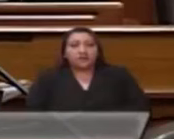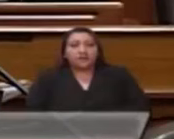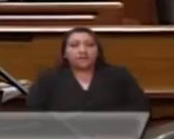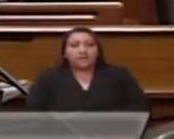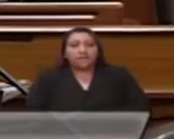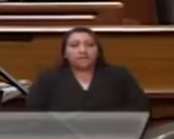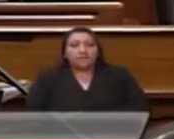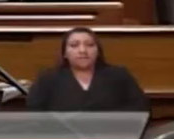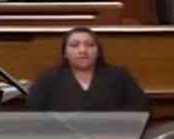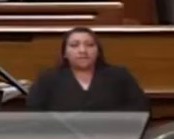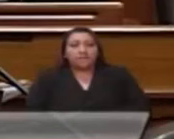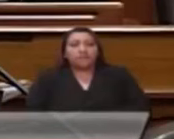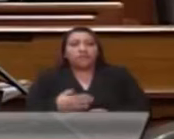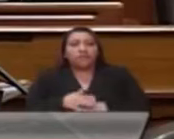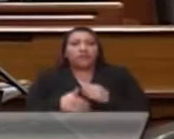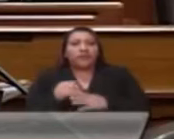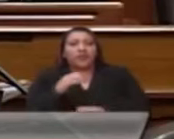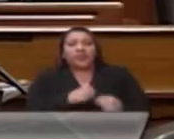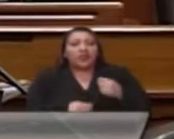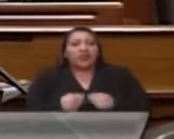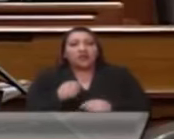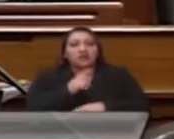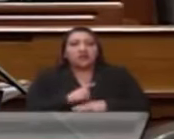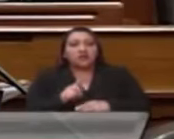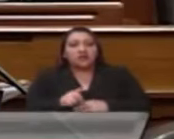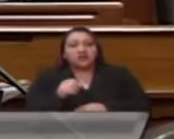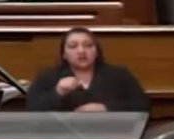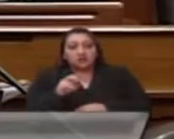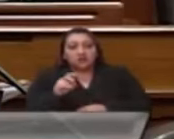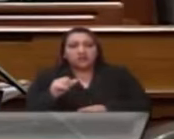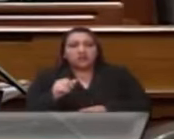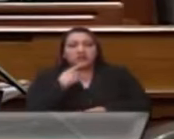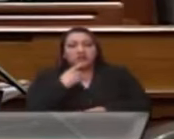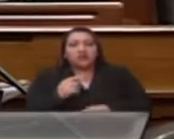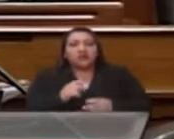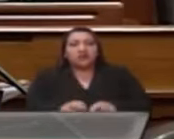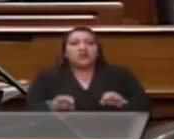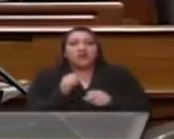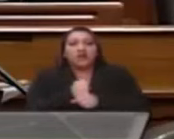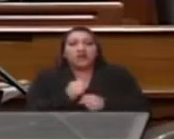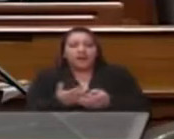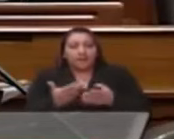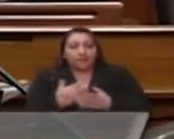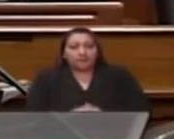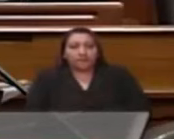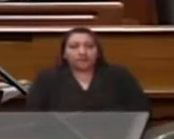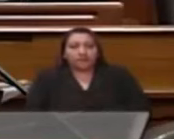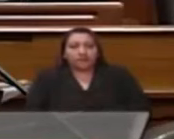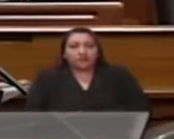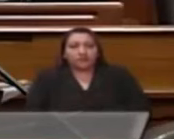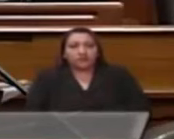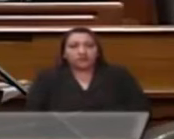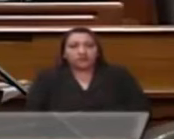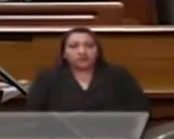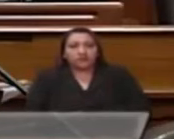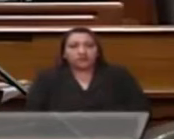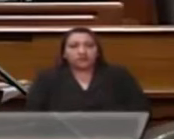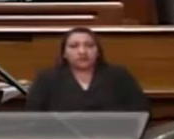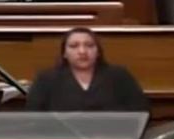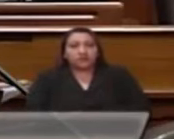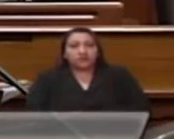El ingreso a la Organización de Cooperación y Desarrollo Económico, OCDE, será una tarea prioritaria. Profundizaremos